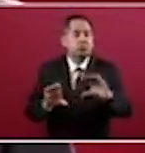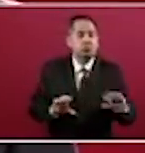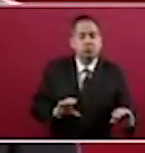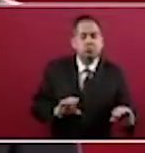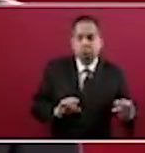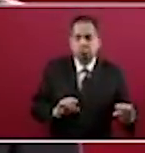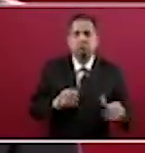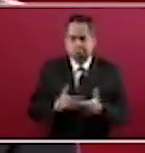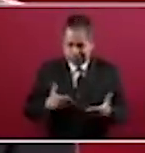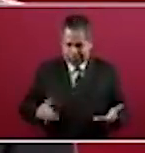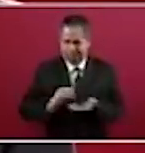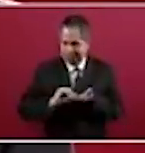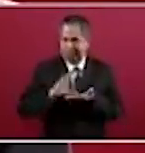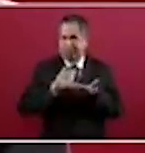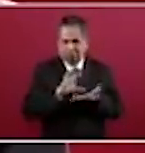se los adelanto,